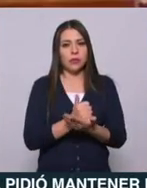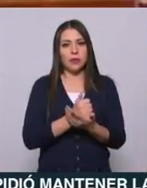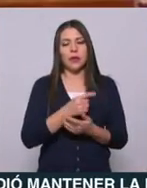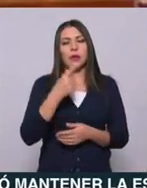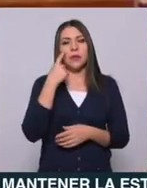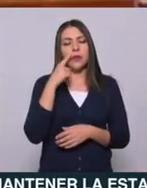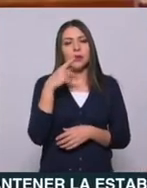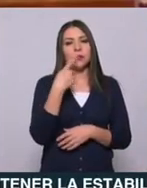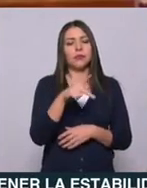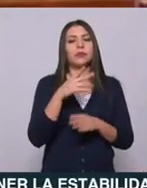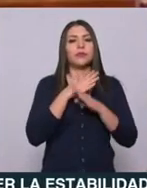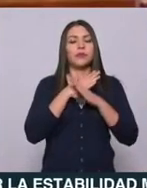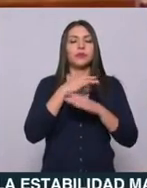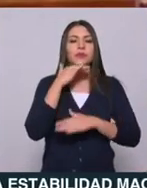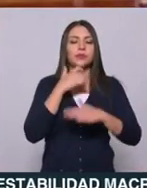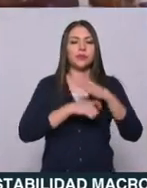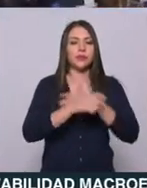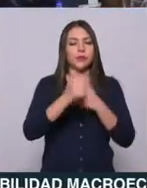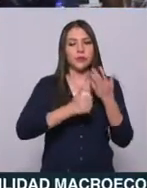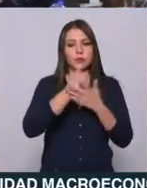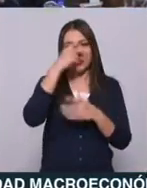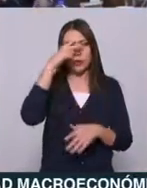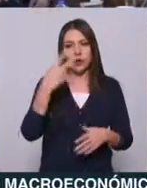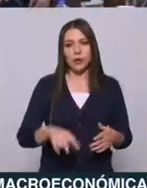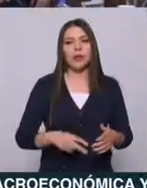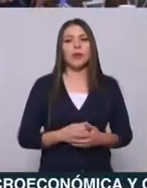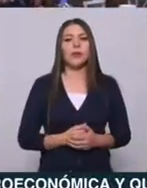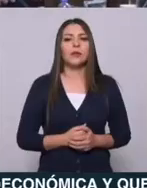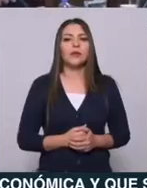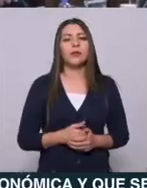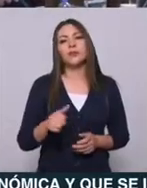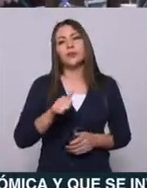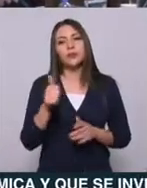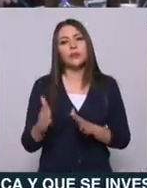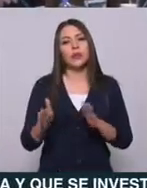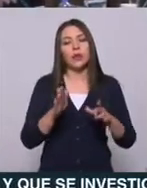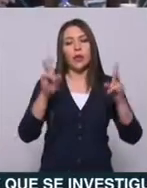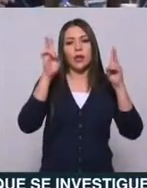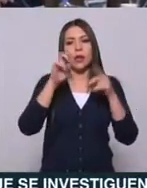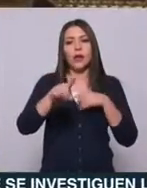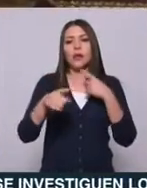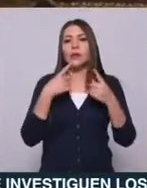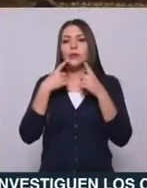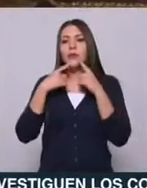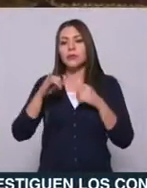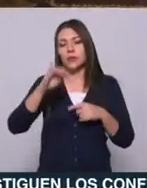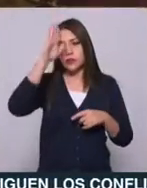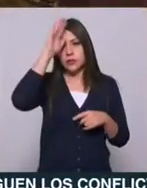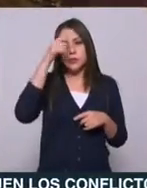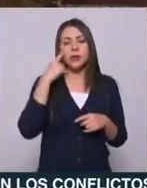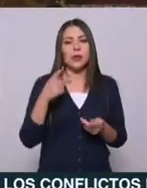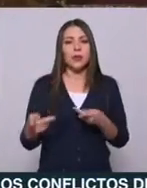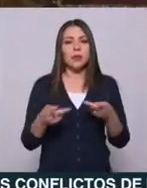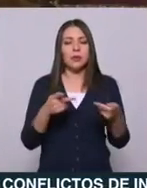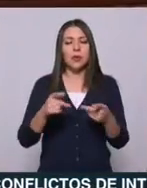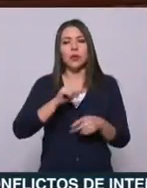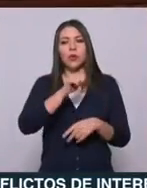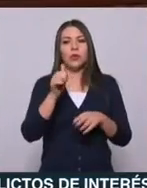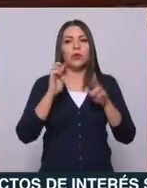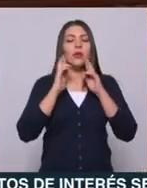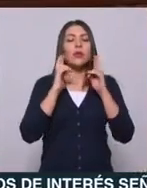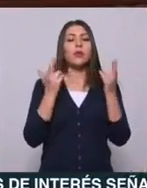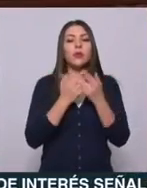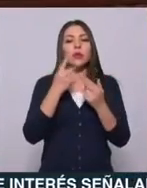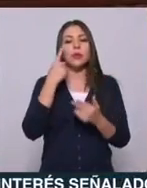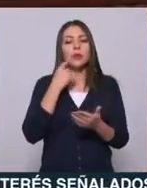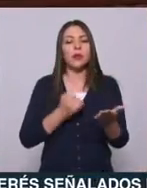Sistema Local Anticorrupción de la Ciudad de México. Otro de los temas que se abordarán y que fue acordado por la Junta es la realización de una sesión especial para la